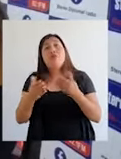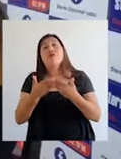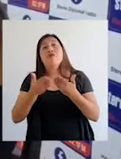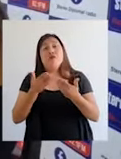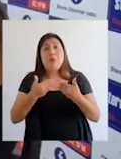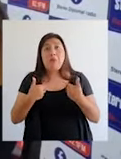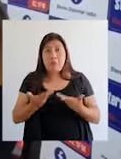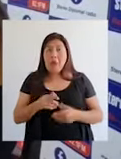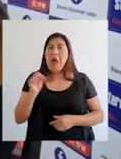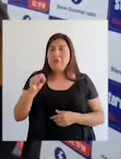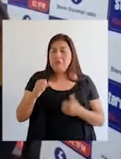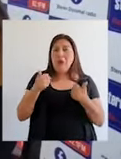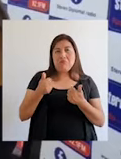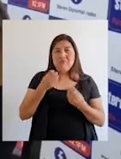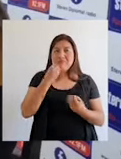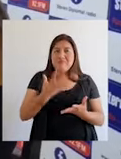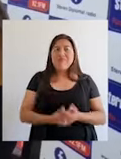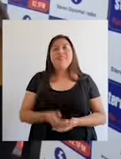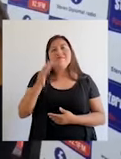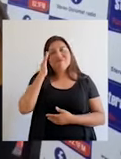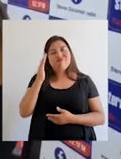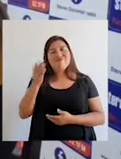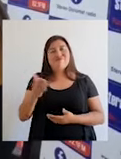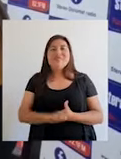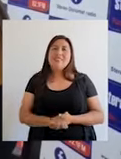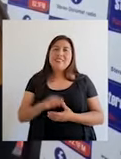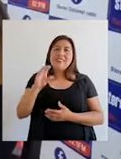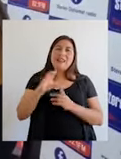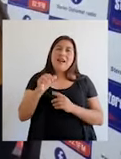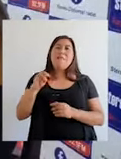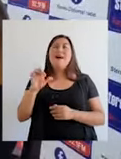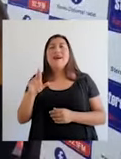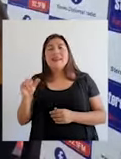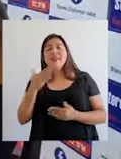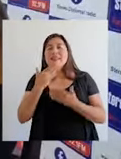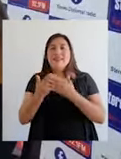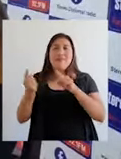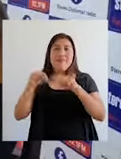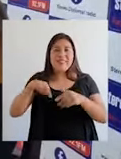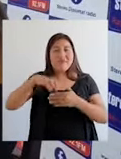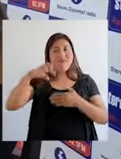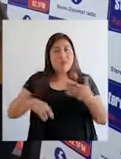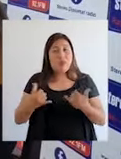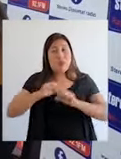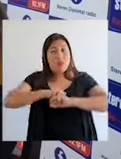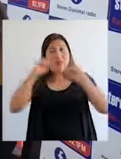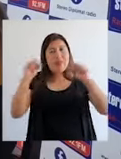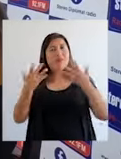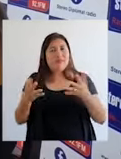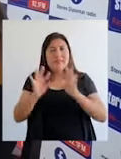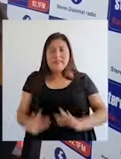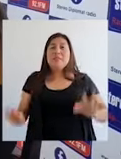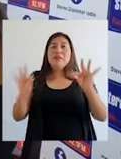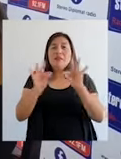facilidades entonces Sí, ahora sí, se sí, puede así hacer. es. Qué bueno. Señor Gamarra, quiero agradecerle su visita esta mañana aquí al programa, porque en verdad que